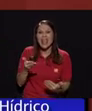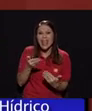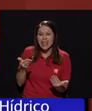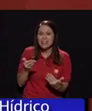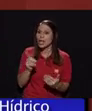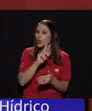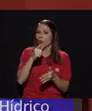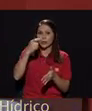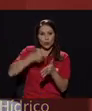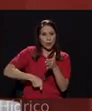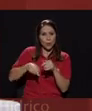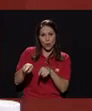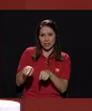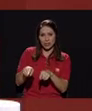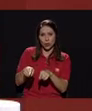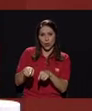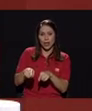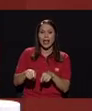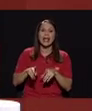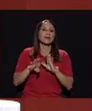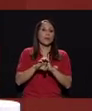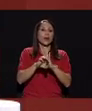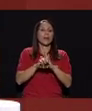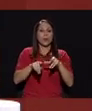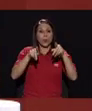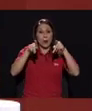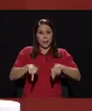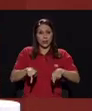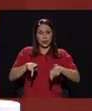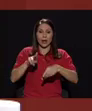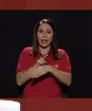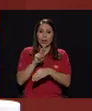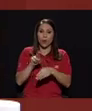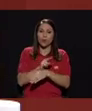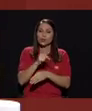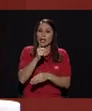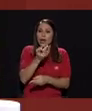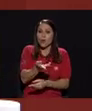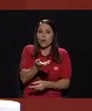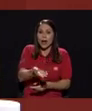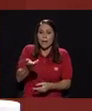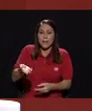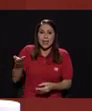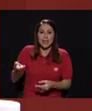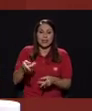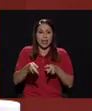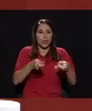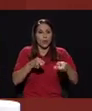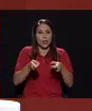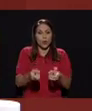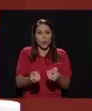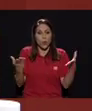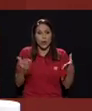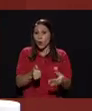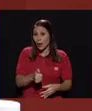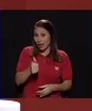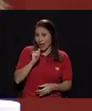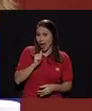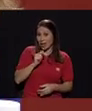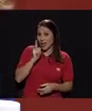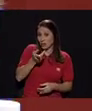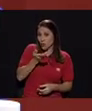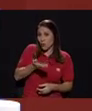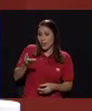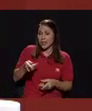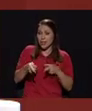el pago que hace un usuario de un bien de dominio público. El agua es un bien de dominio público y entonces el